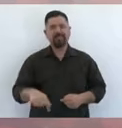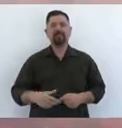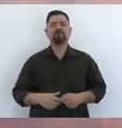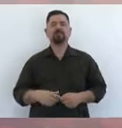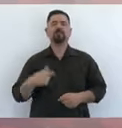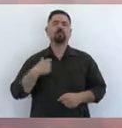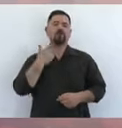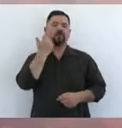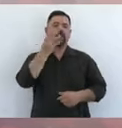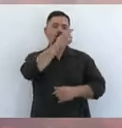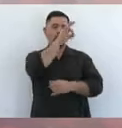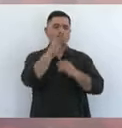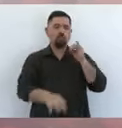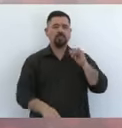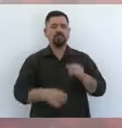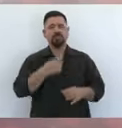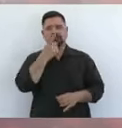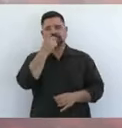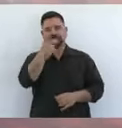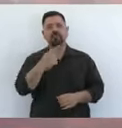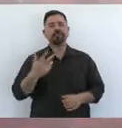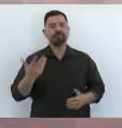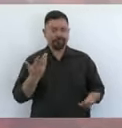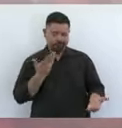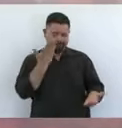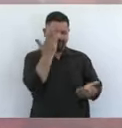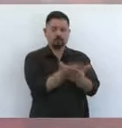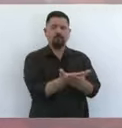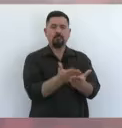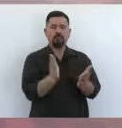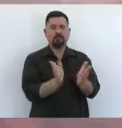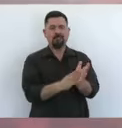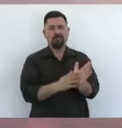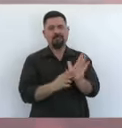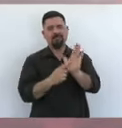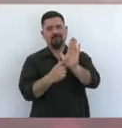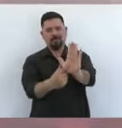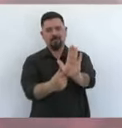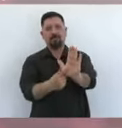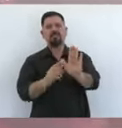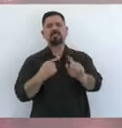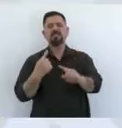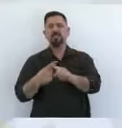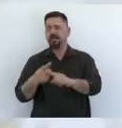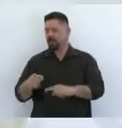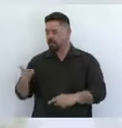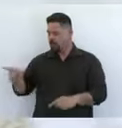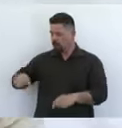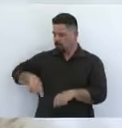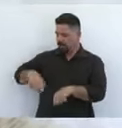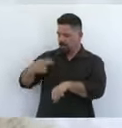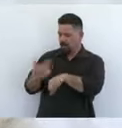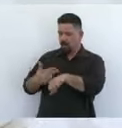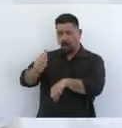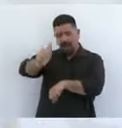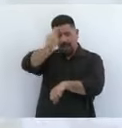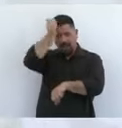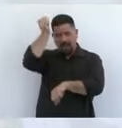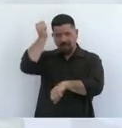comentándoles que tenemos ya la propuesta que nos entregó Alfonso,